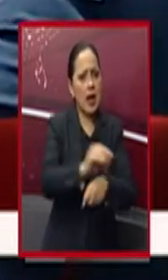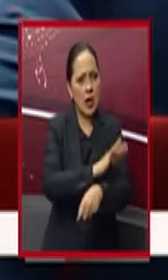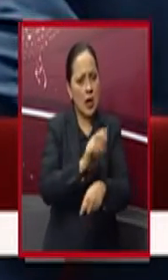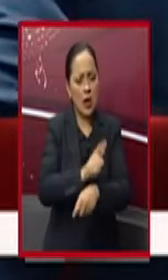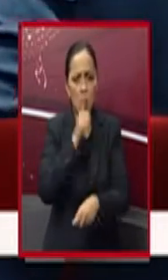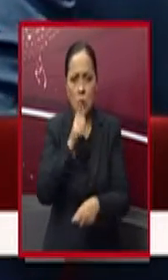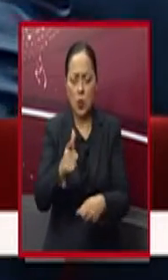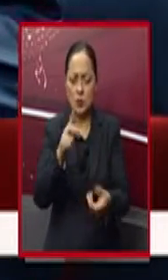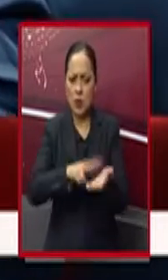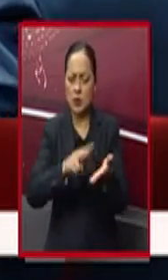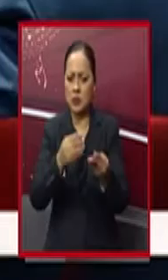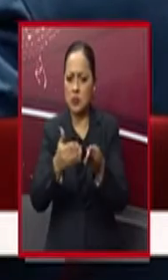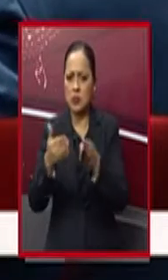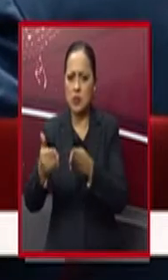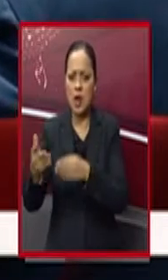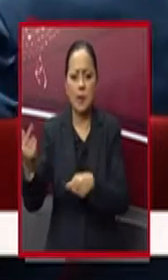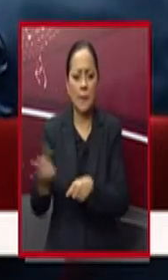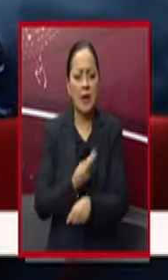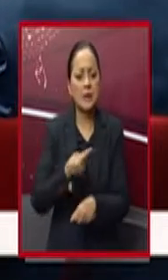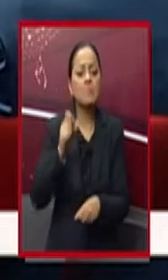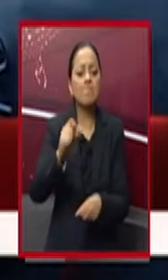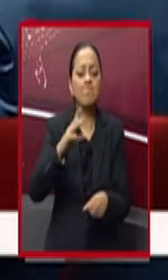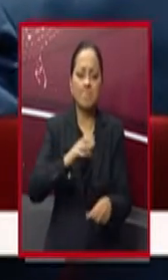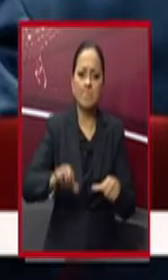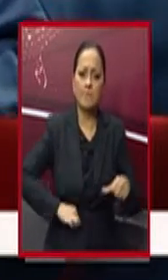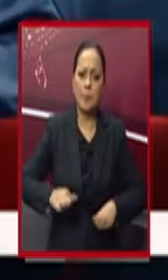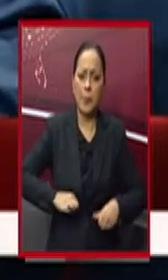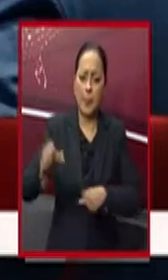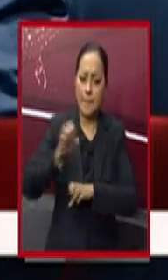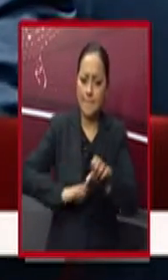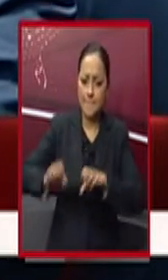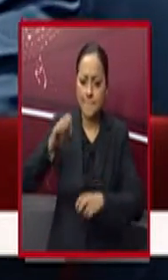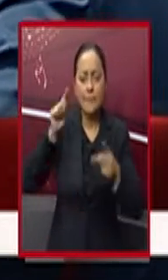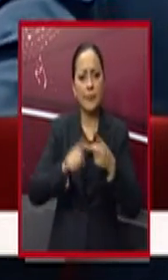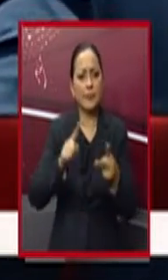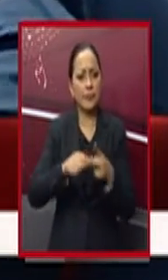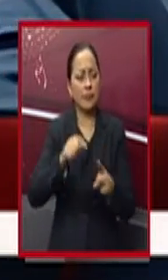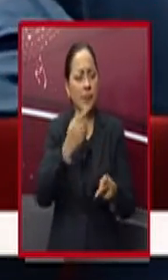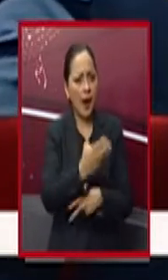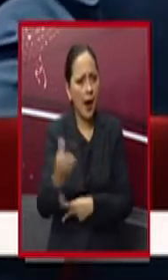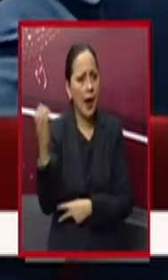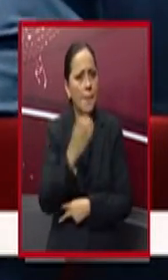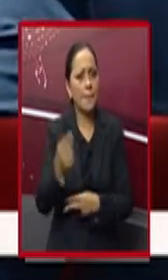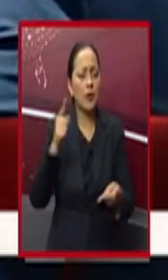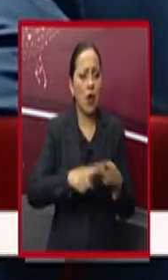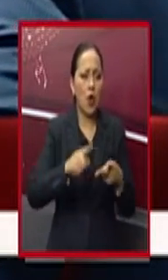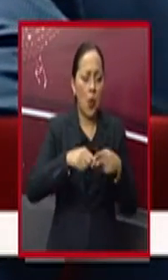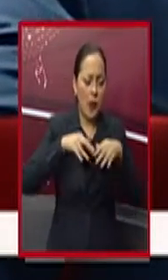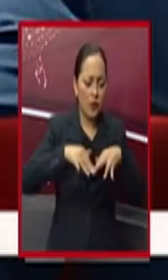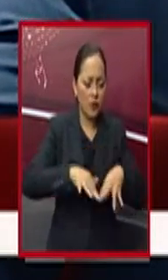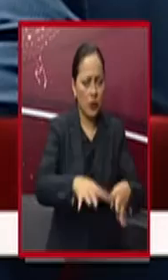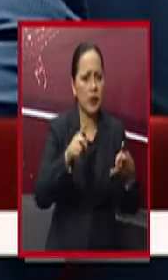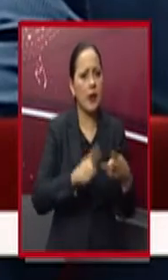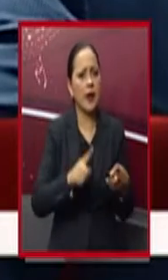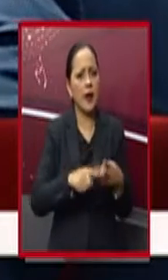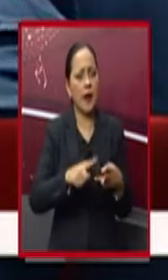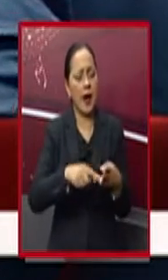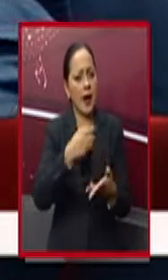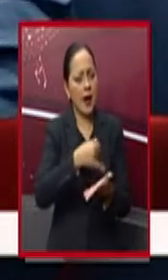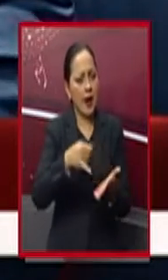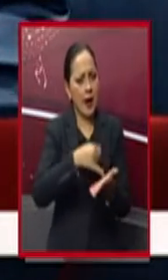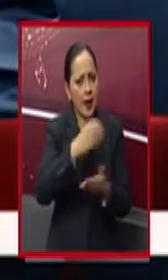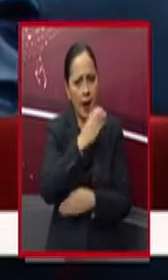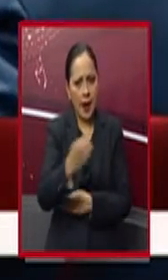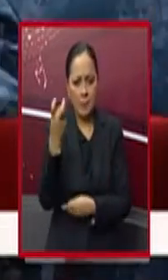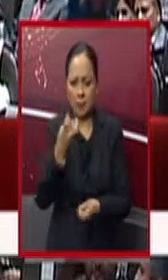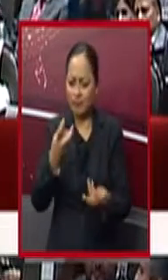eléctrica tendrán impacto negativo en la actividad industrial, manufacturera, agrícola y comercial, con importantes efectos